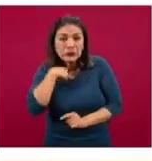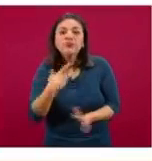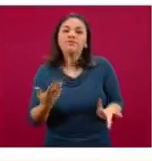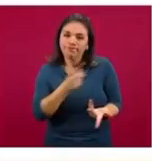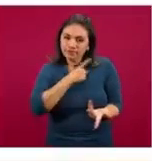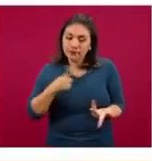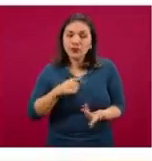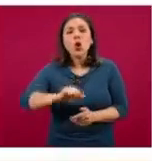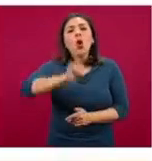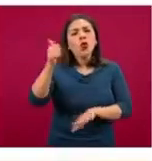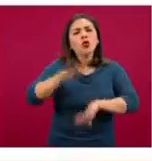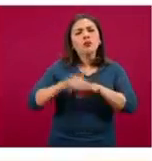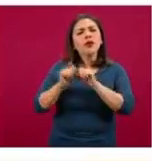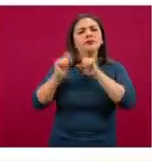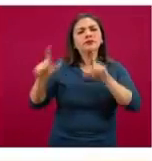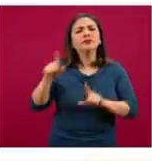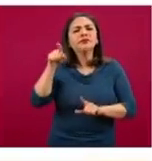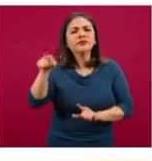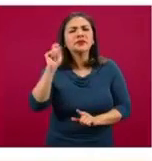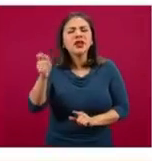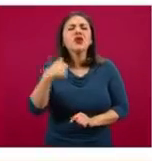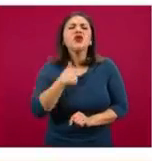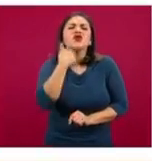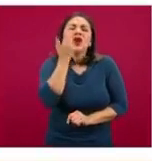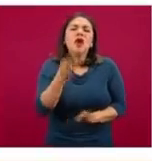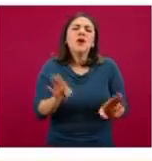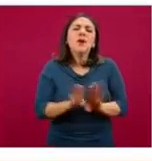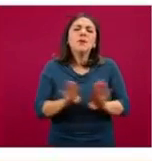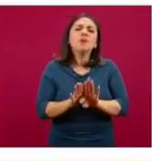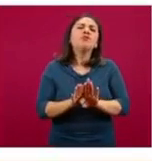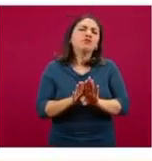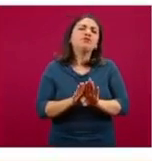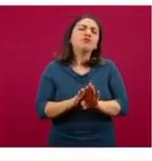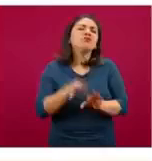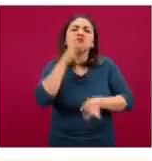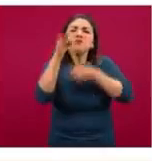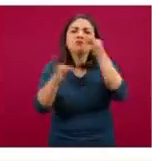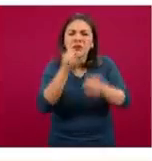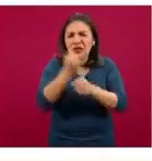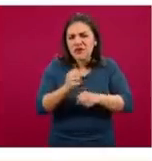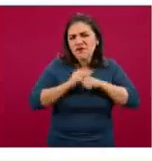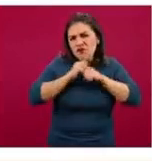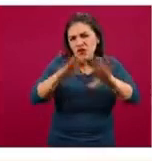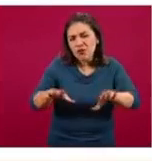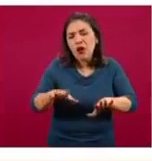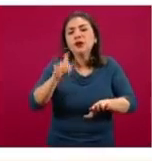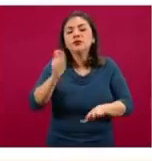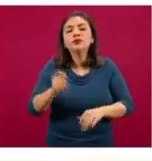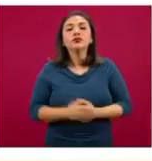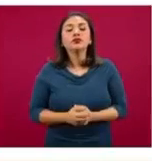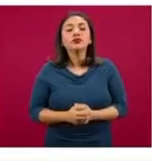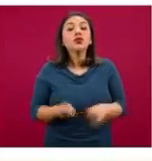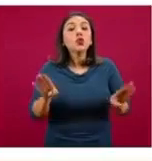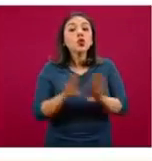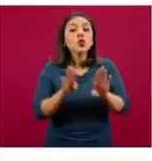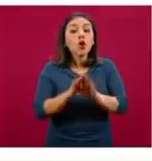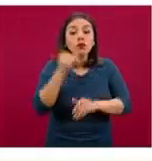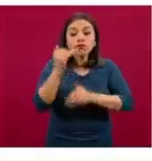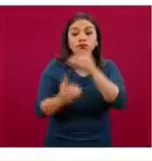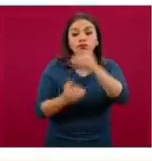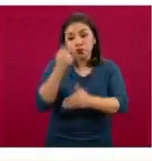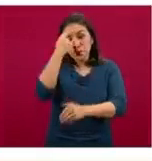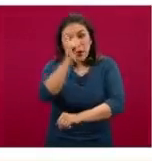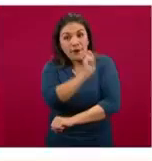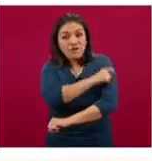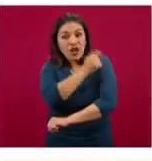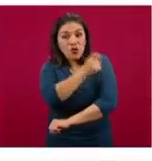una diapositiva más en donde quisimos también transmitir la información en función de los avances de la vacunación